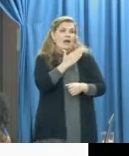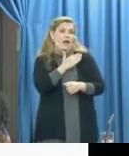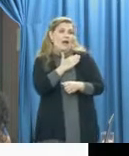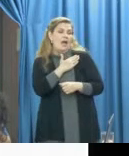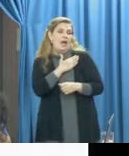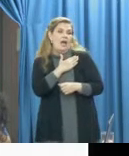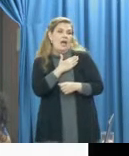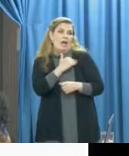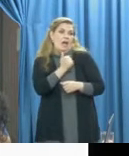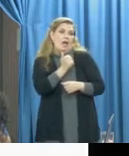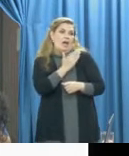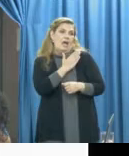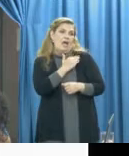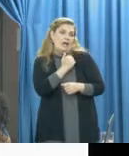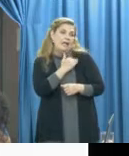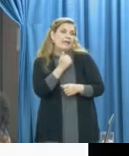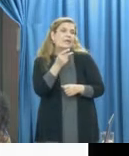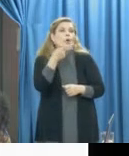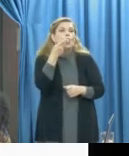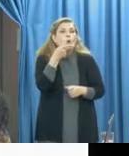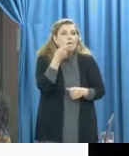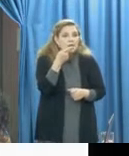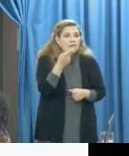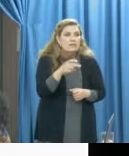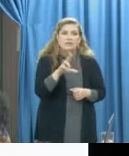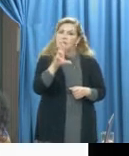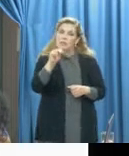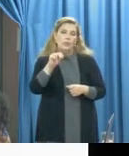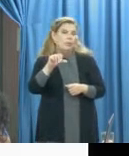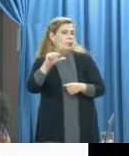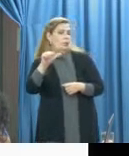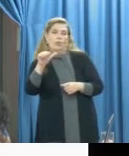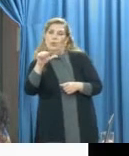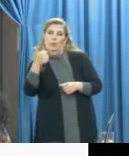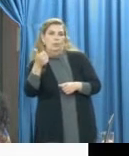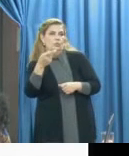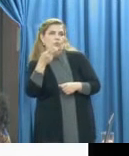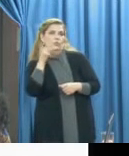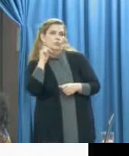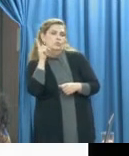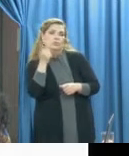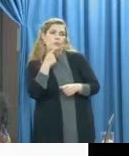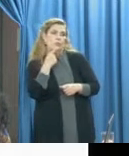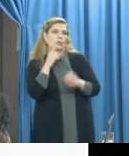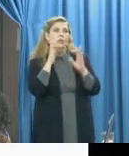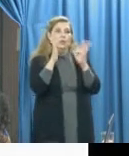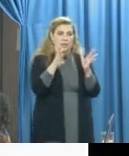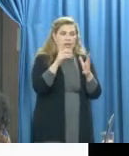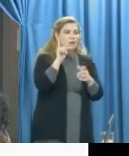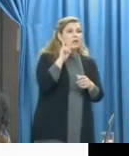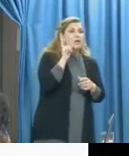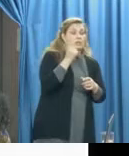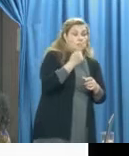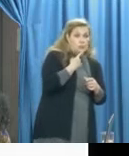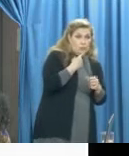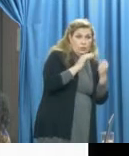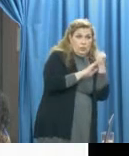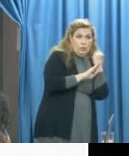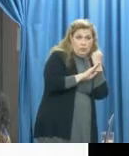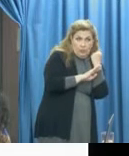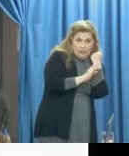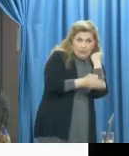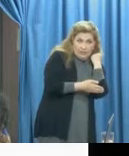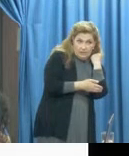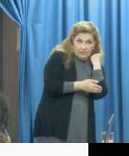sano, no quiere decir que el otro va a ser sordo. O si ya tuvieron un hijo sordo, que el otro va a ser